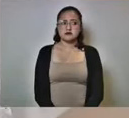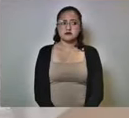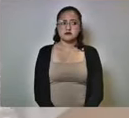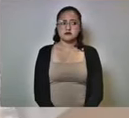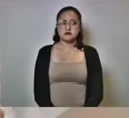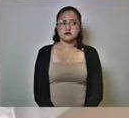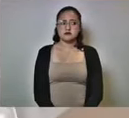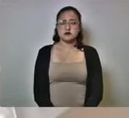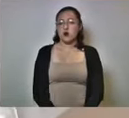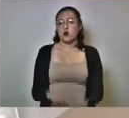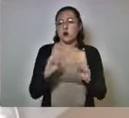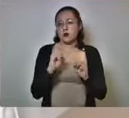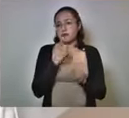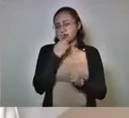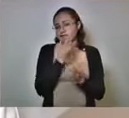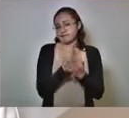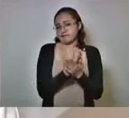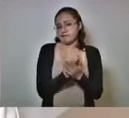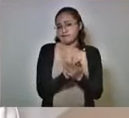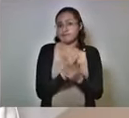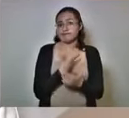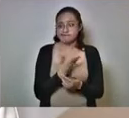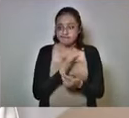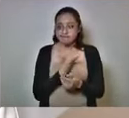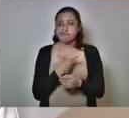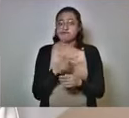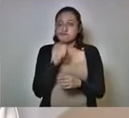ese proceso.